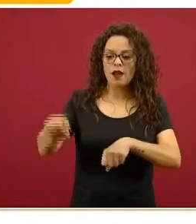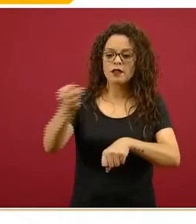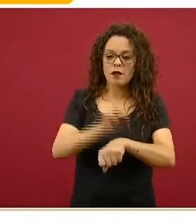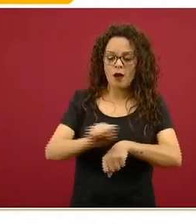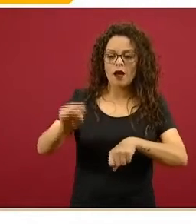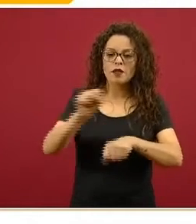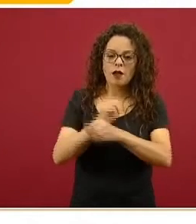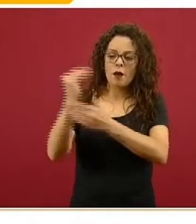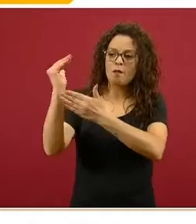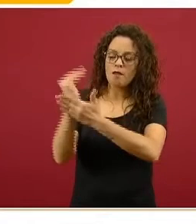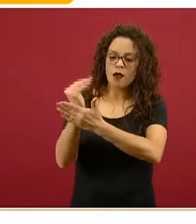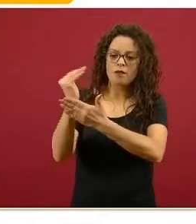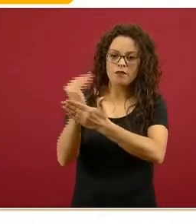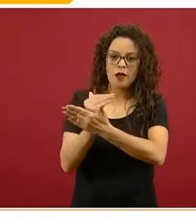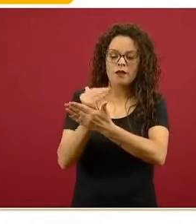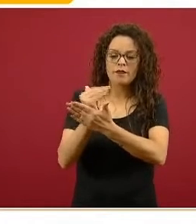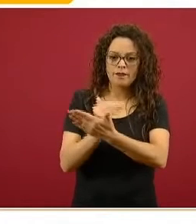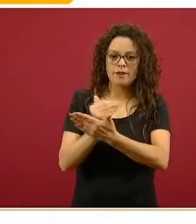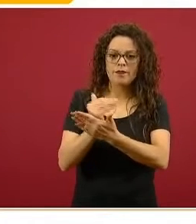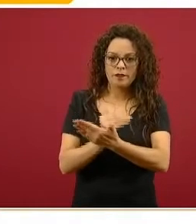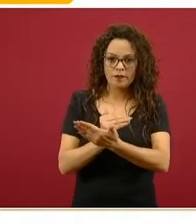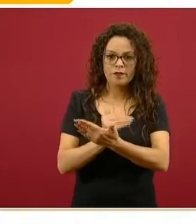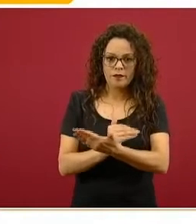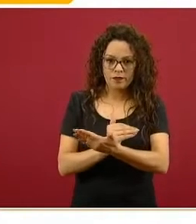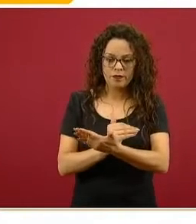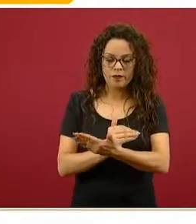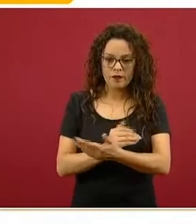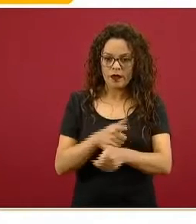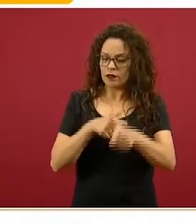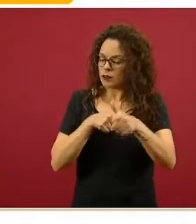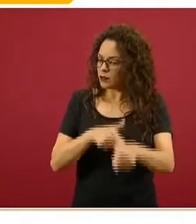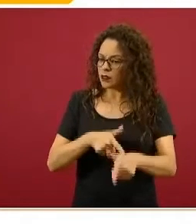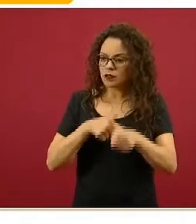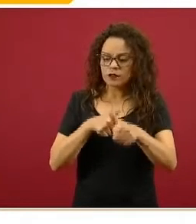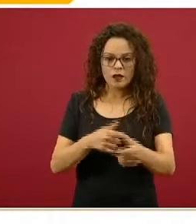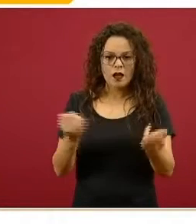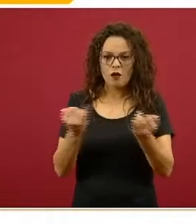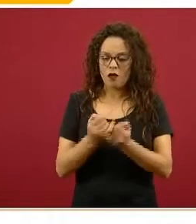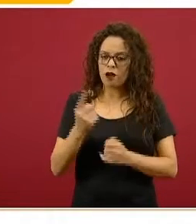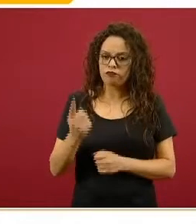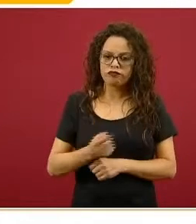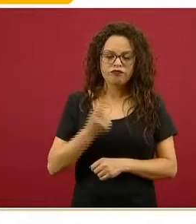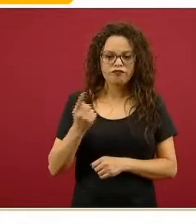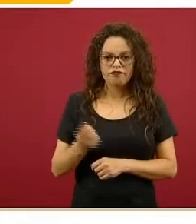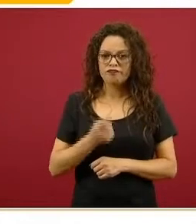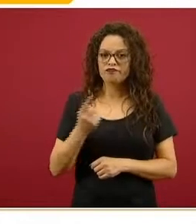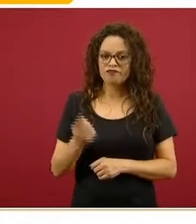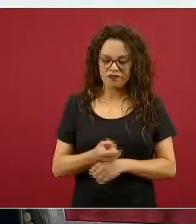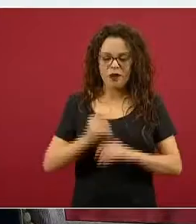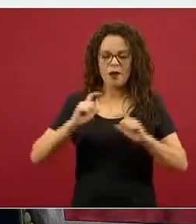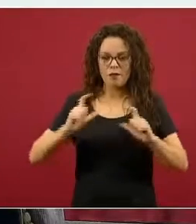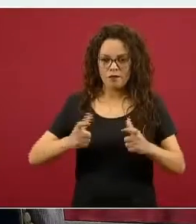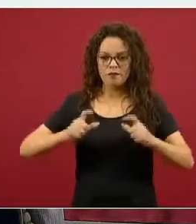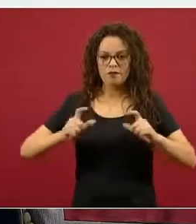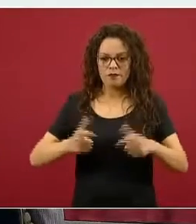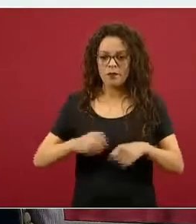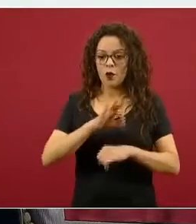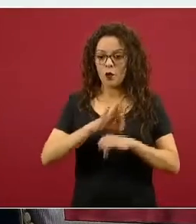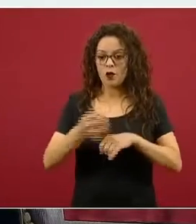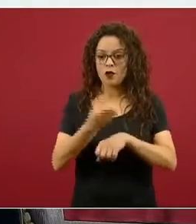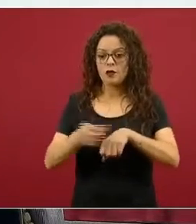se ha llamado como una curva monotónica, porque todas las semanas sigue la misma tendencia y en la última semana con